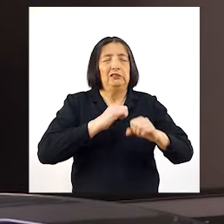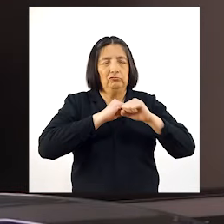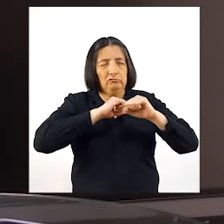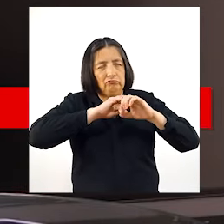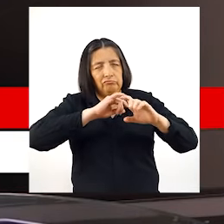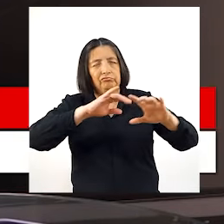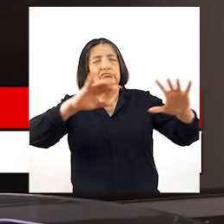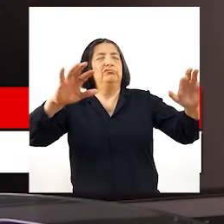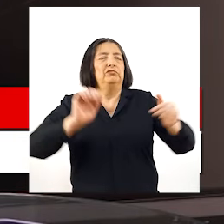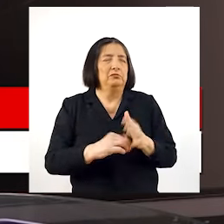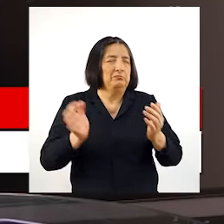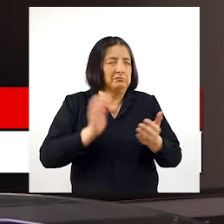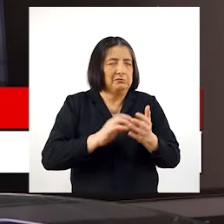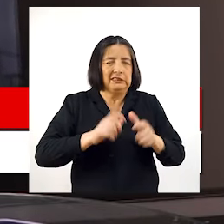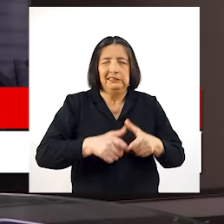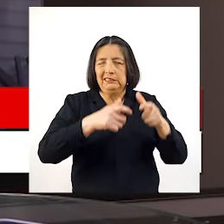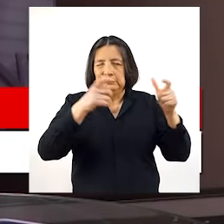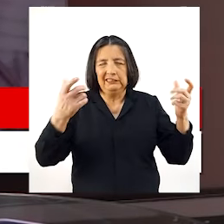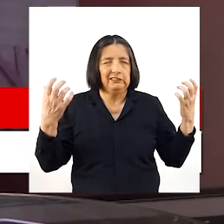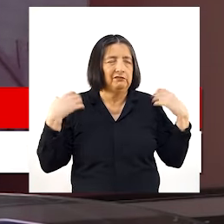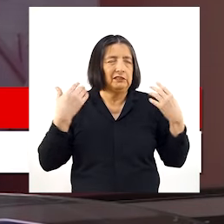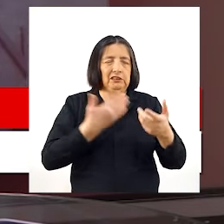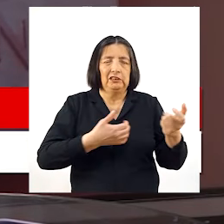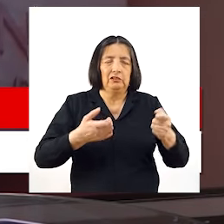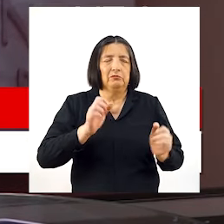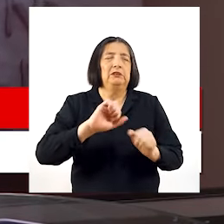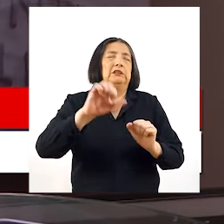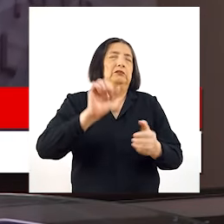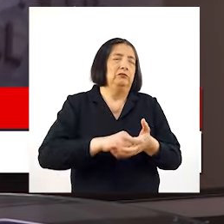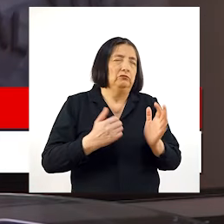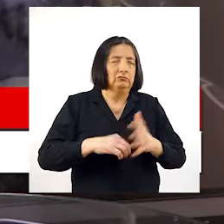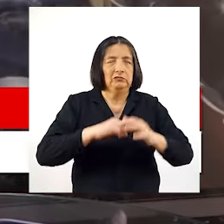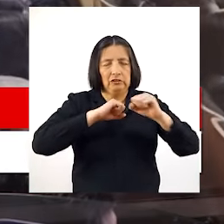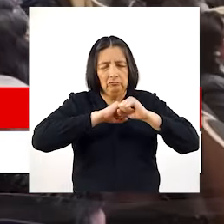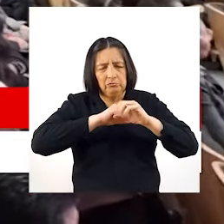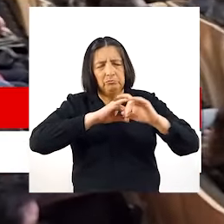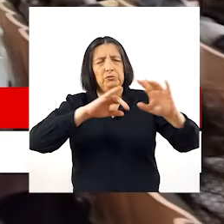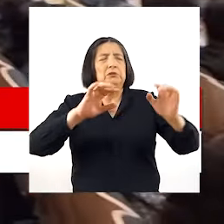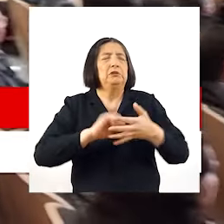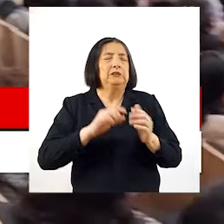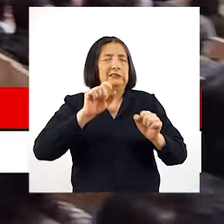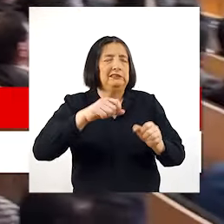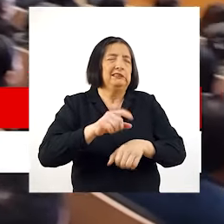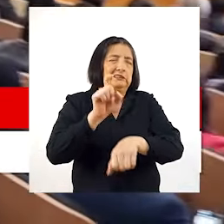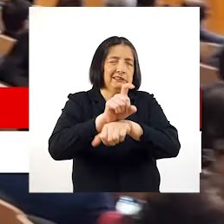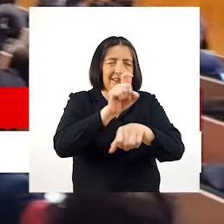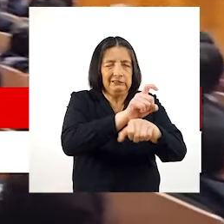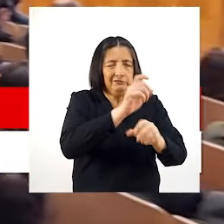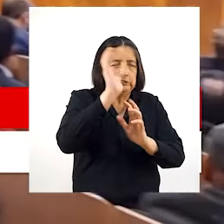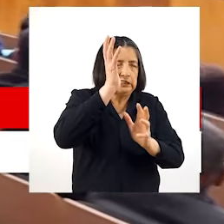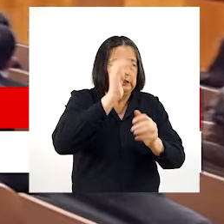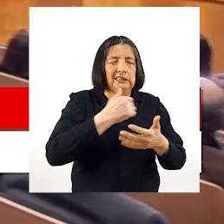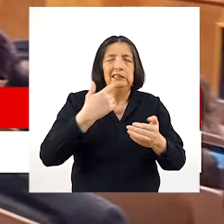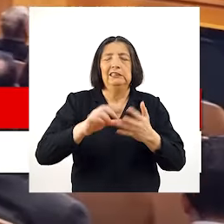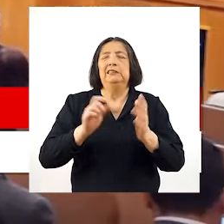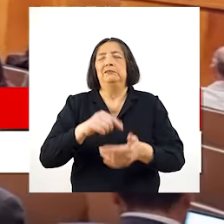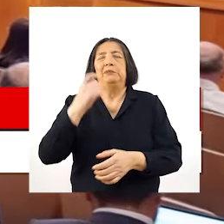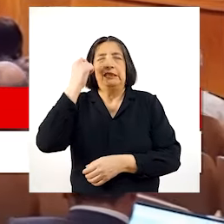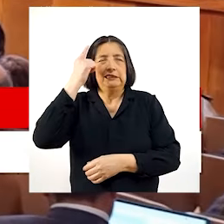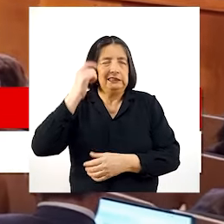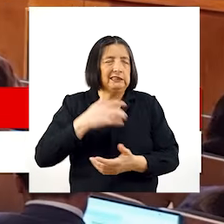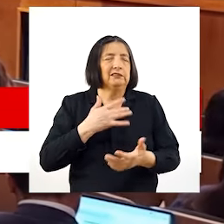tratar de hacer una campaña de difusión más grande con las entidades, una campaña también de capacitación, de sensibilización,